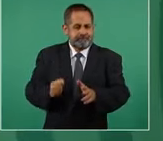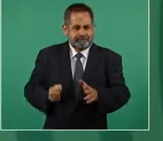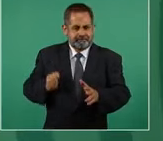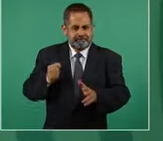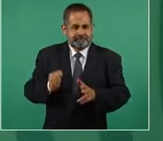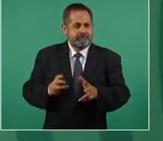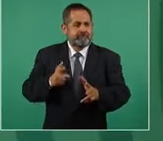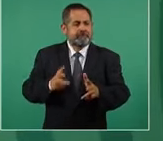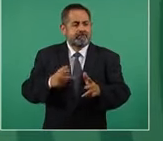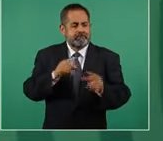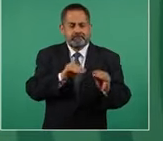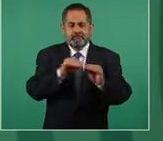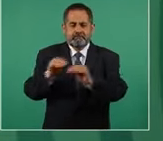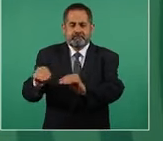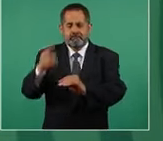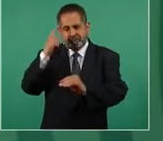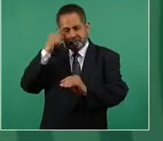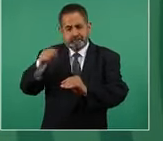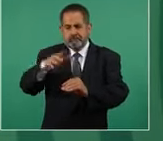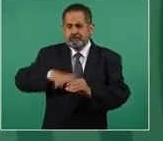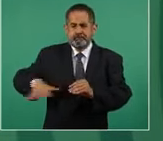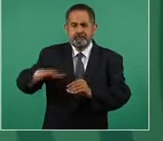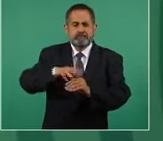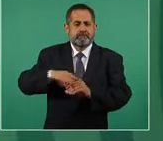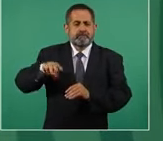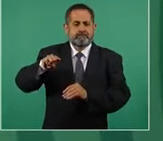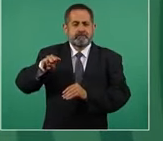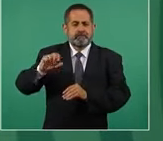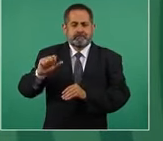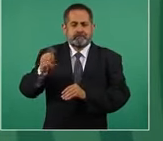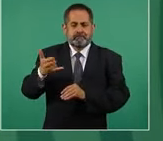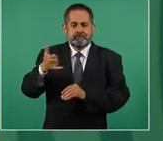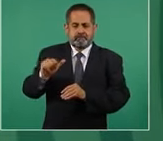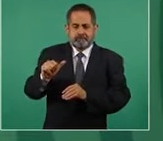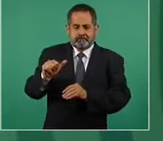del Tren Maya. Ya se